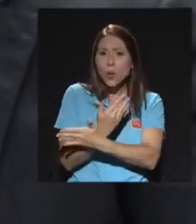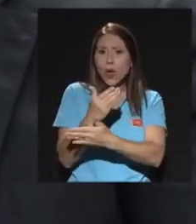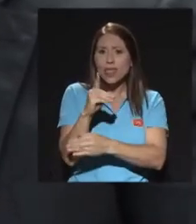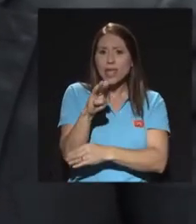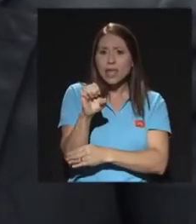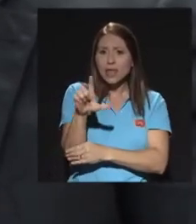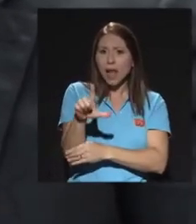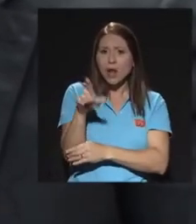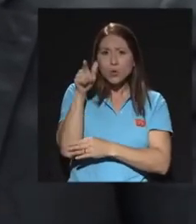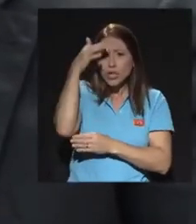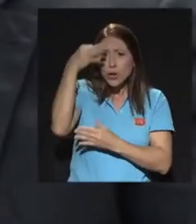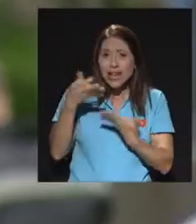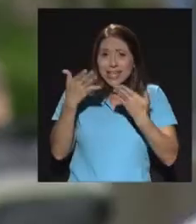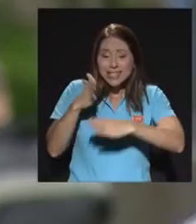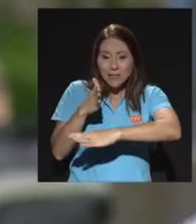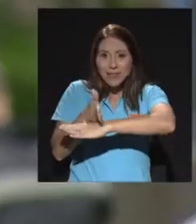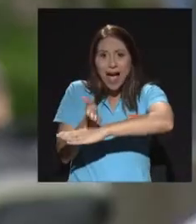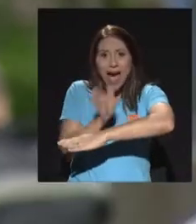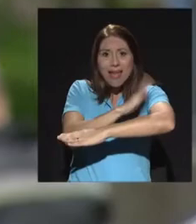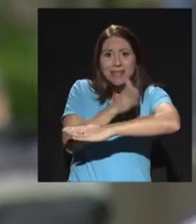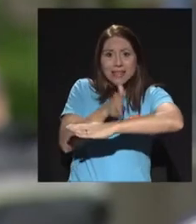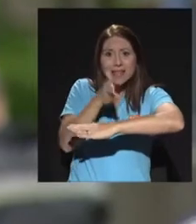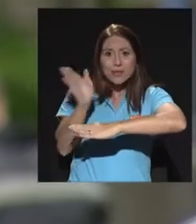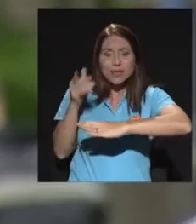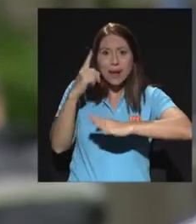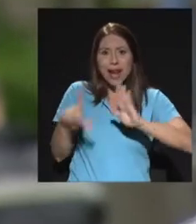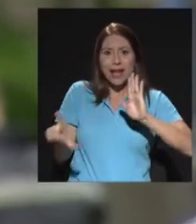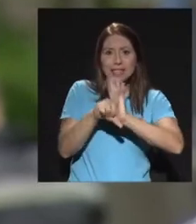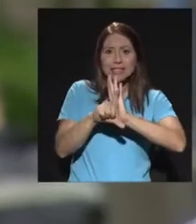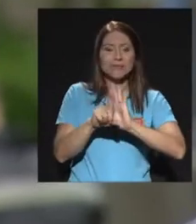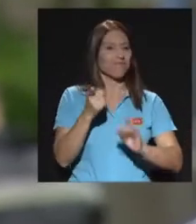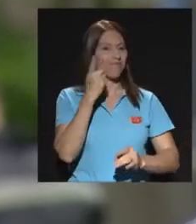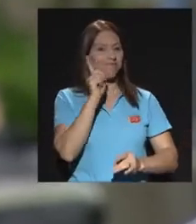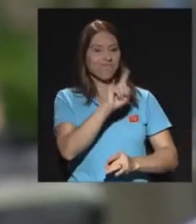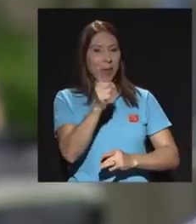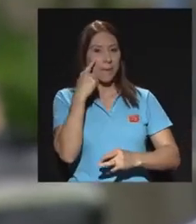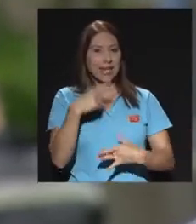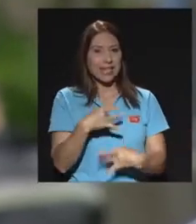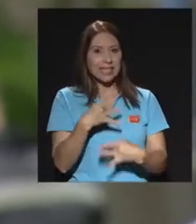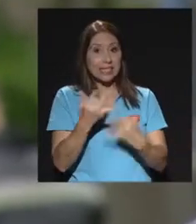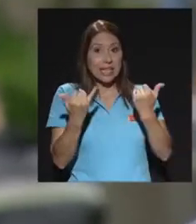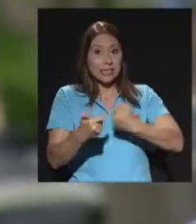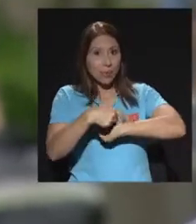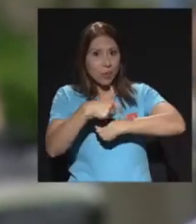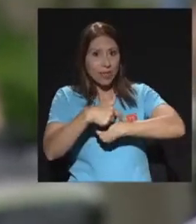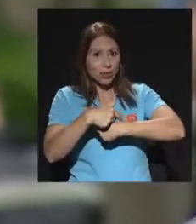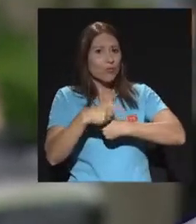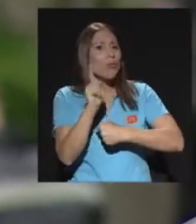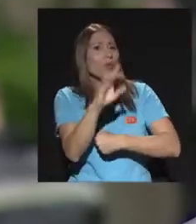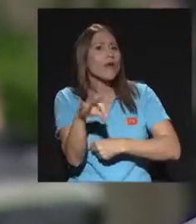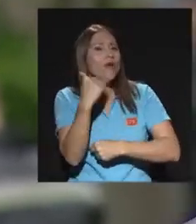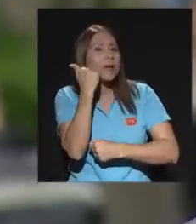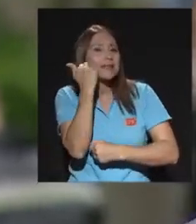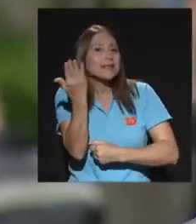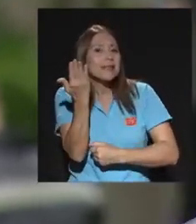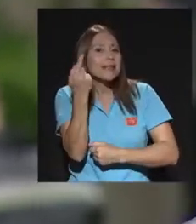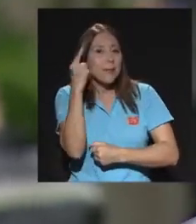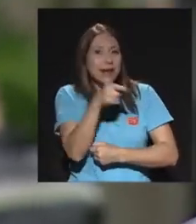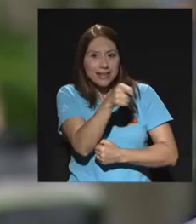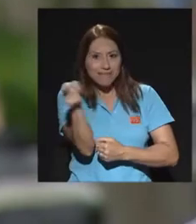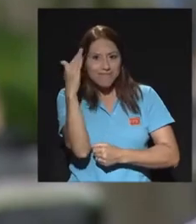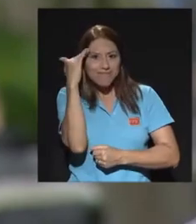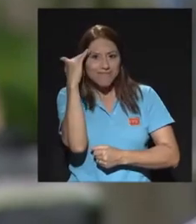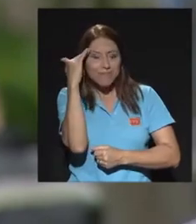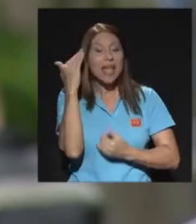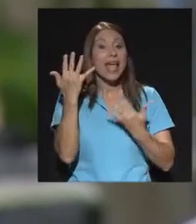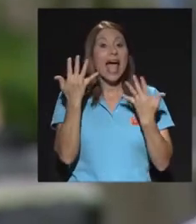cree que marca un antes y un después para la legislación? No, es interesante. En este momento, de una forma sencilla, y es importante que el público lo sepa,